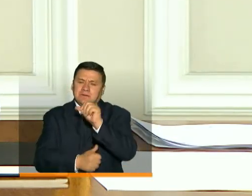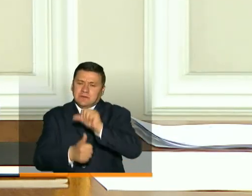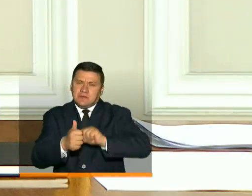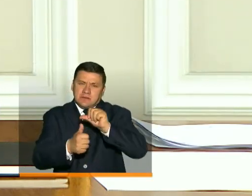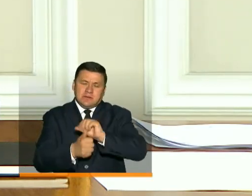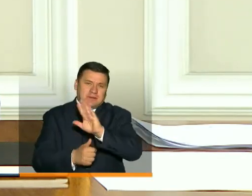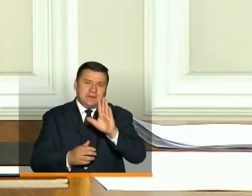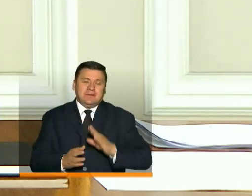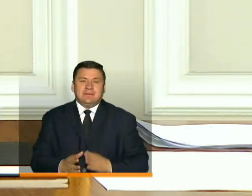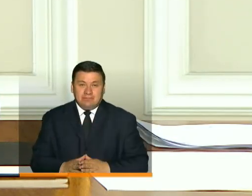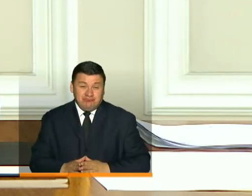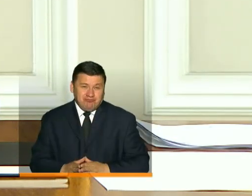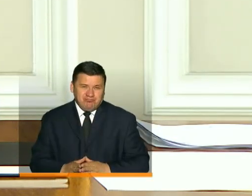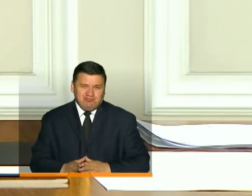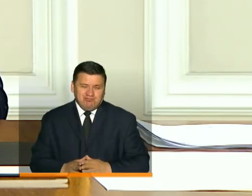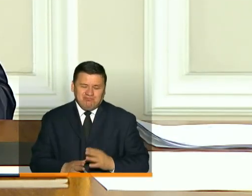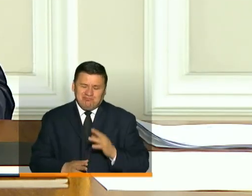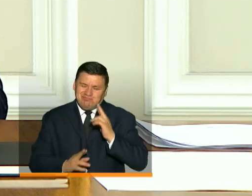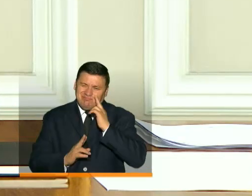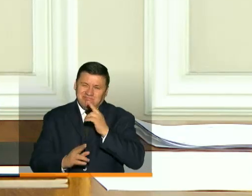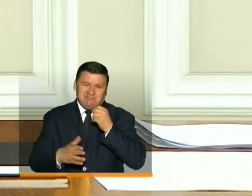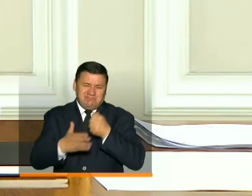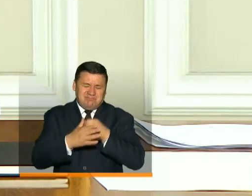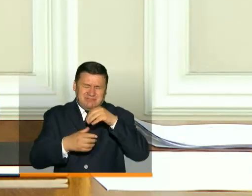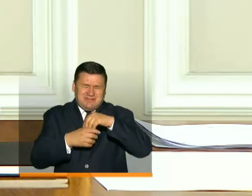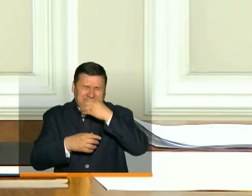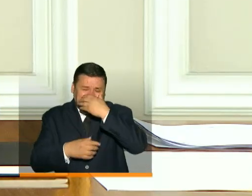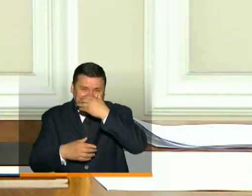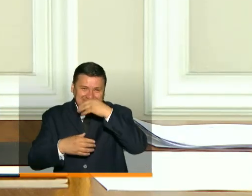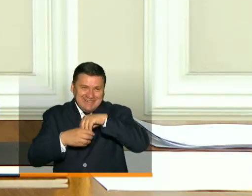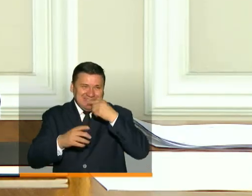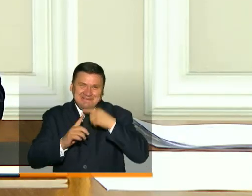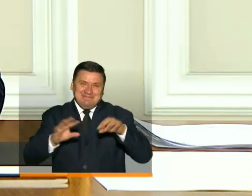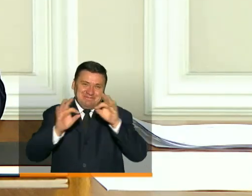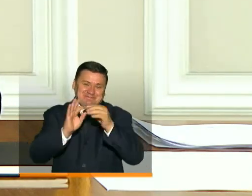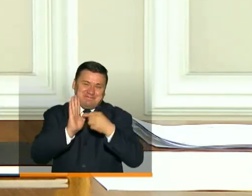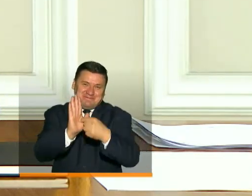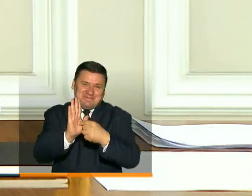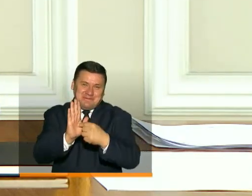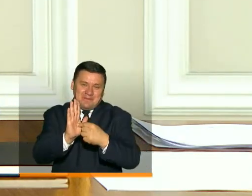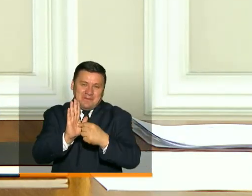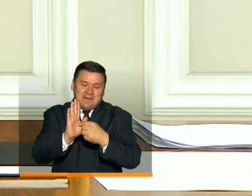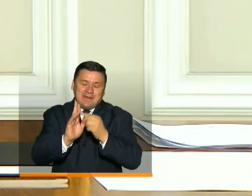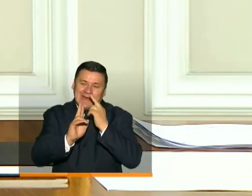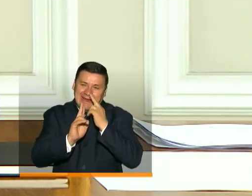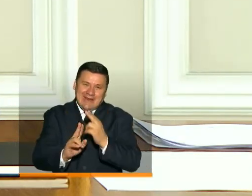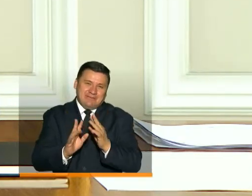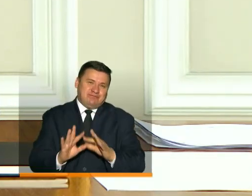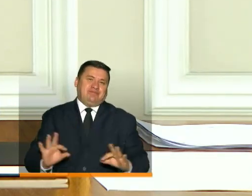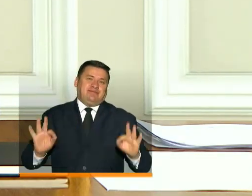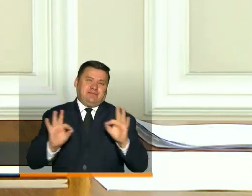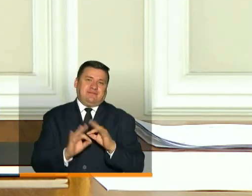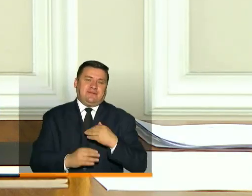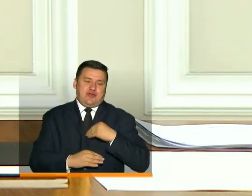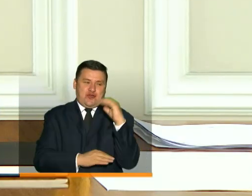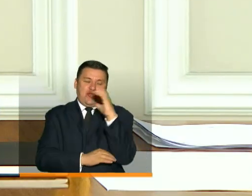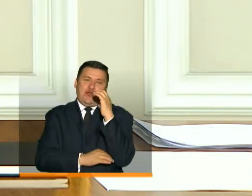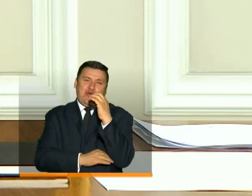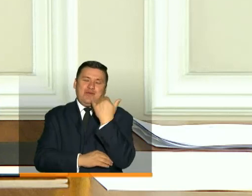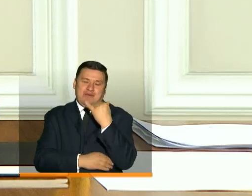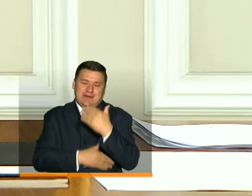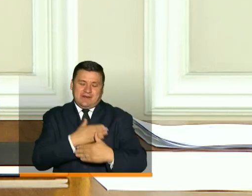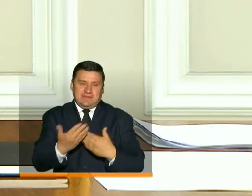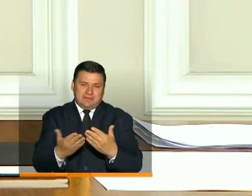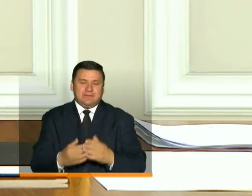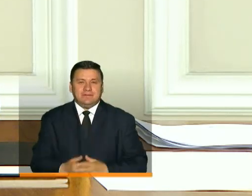uno de ustedes y que reconoce los retos que tiene esta pandemia para el mundo, pero también un reconocimiento a lo que como país hemos